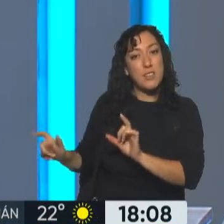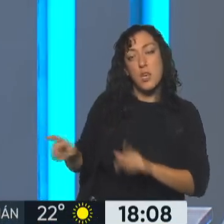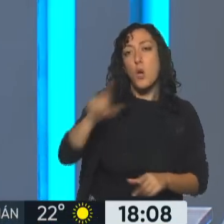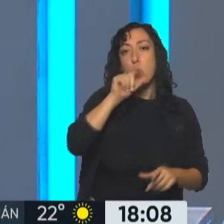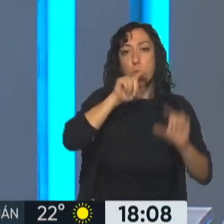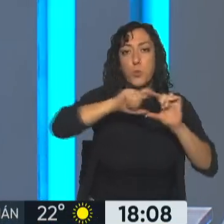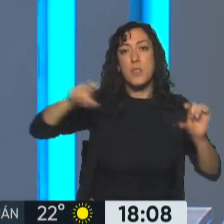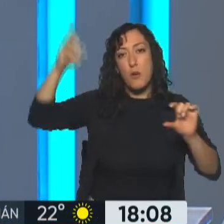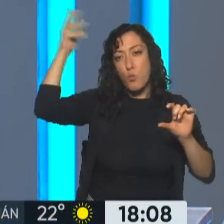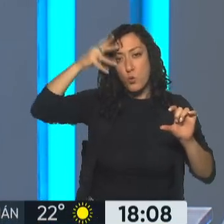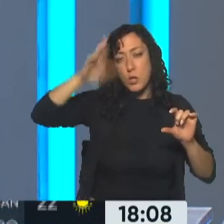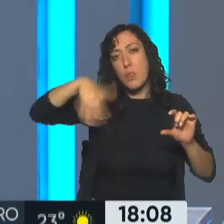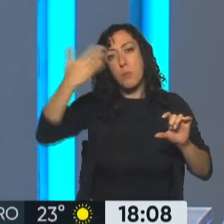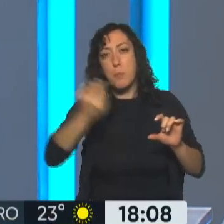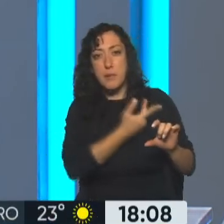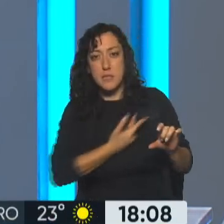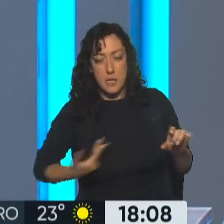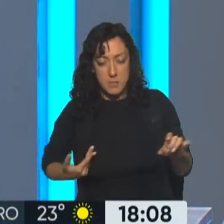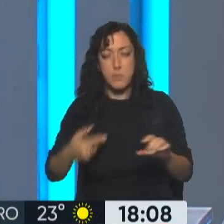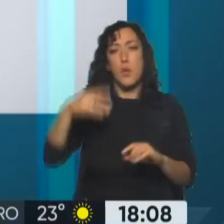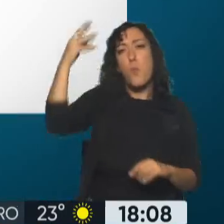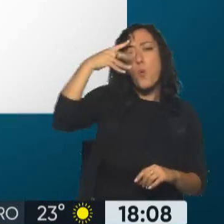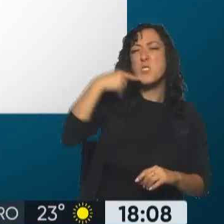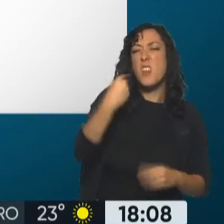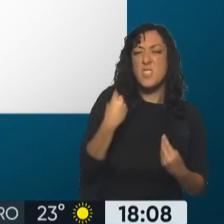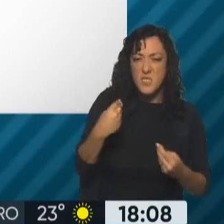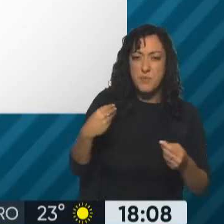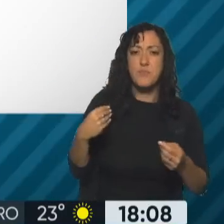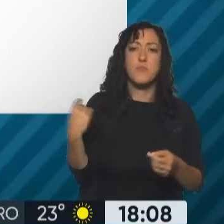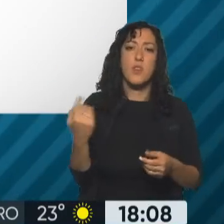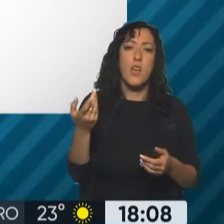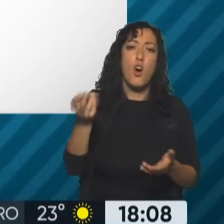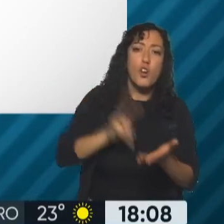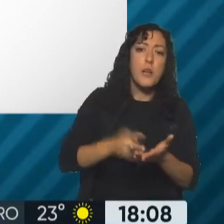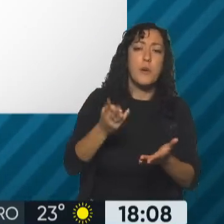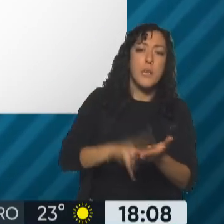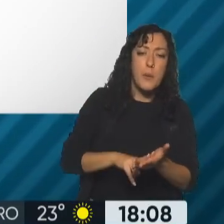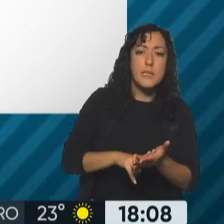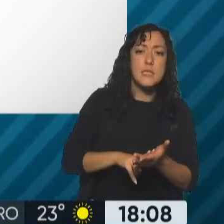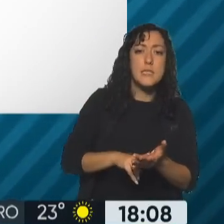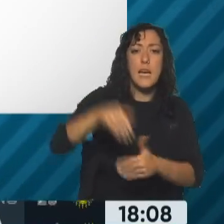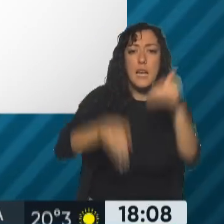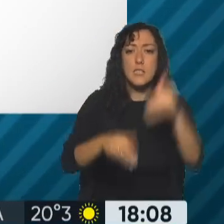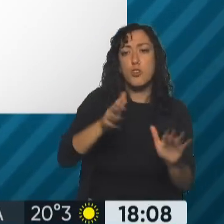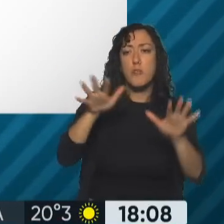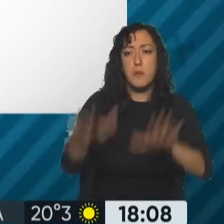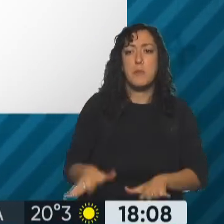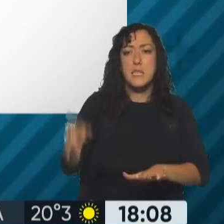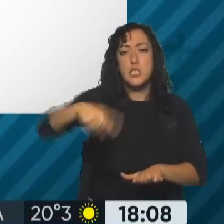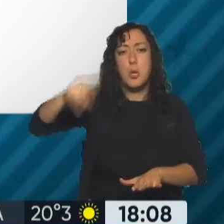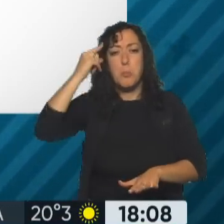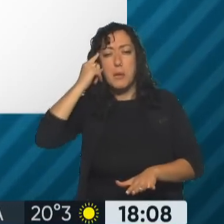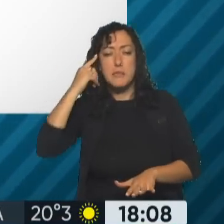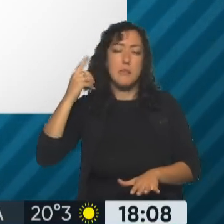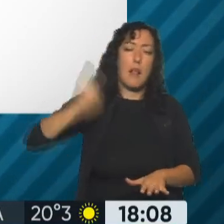después dame el tuit del presidente de la República. Patricia Bullrich dice: le frenamos las reelecciones a Mansur y Uñac. Se creen señores feudales